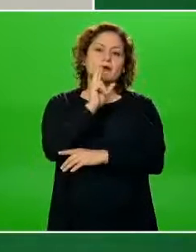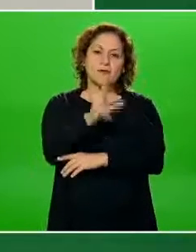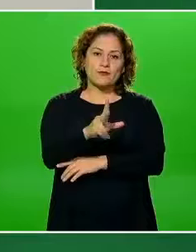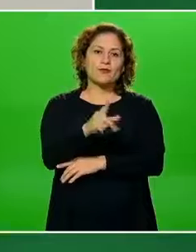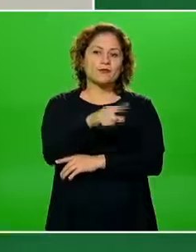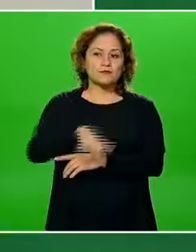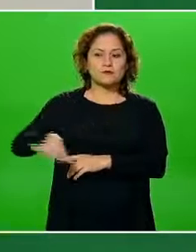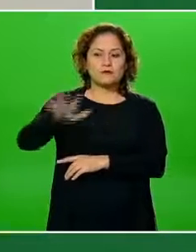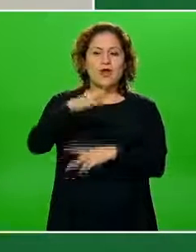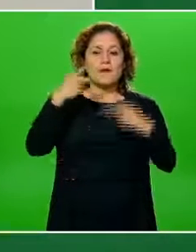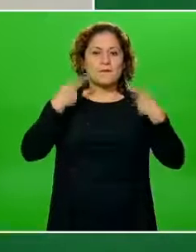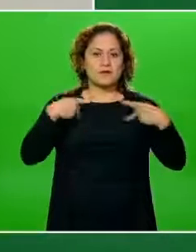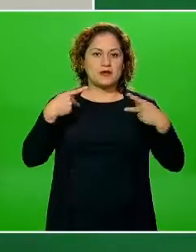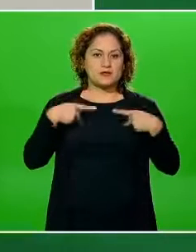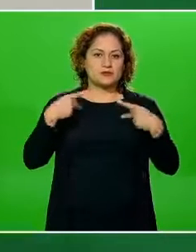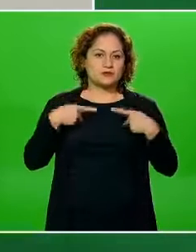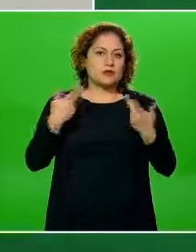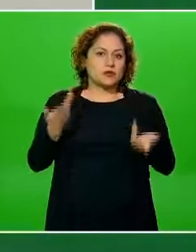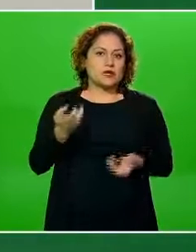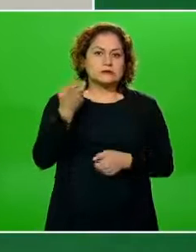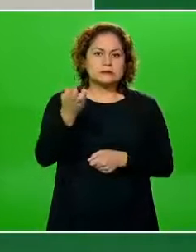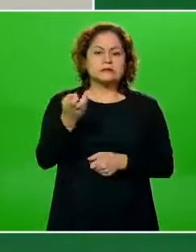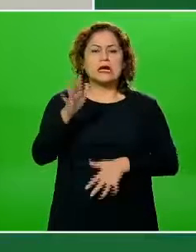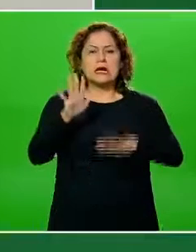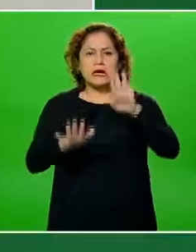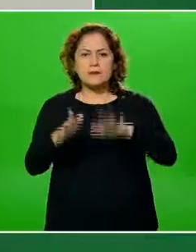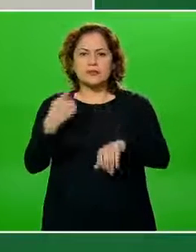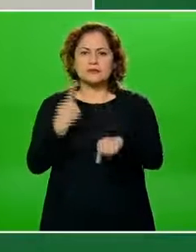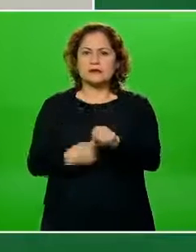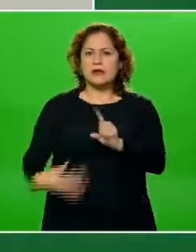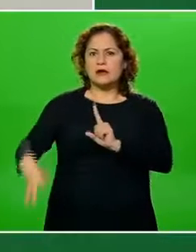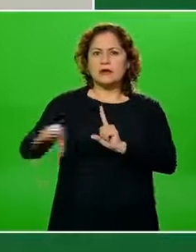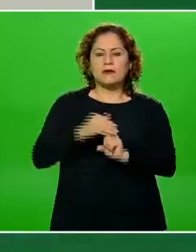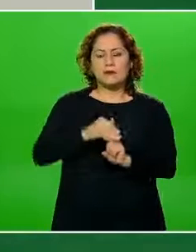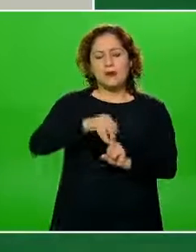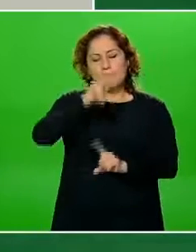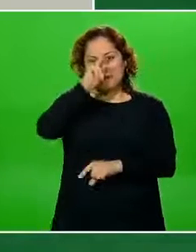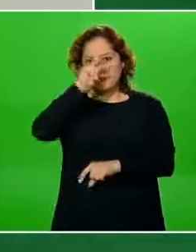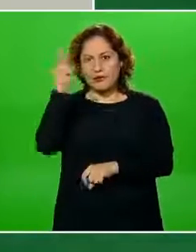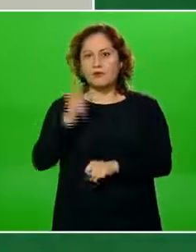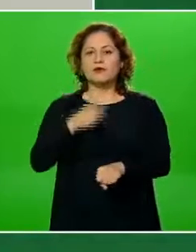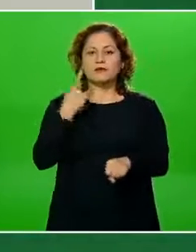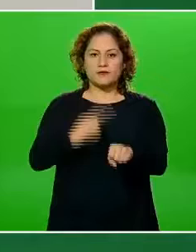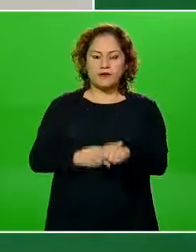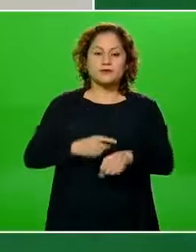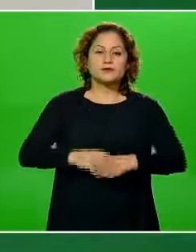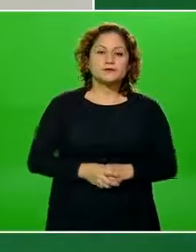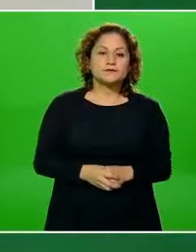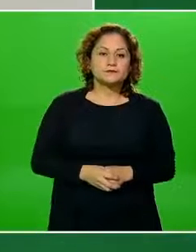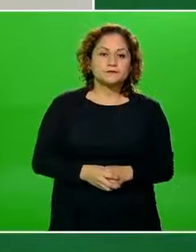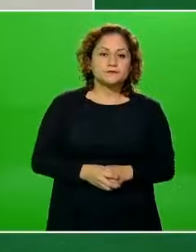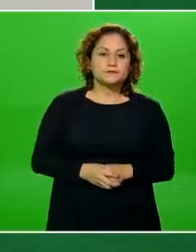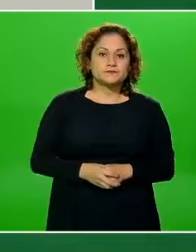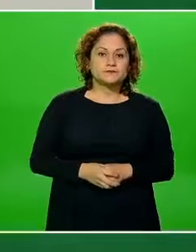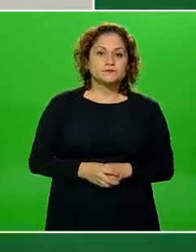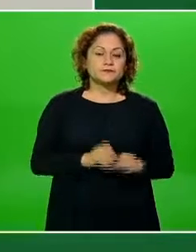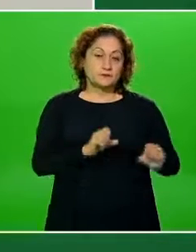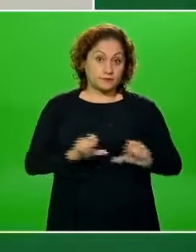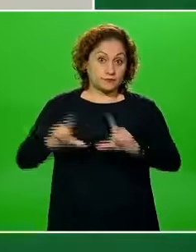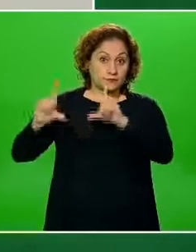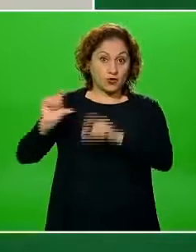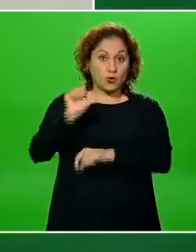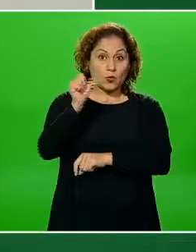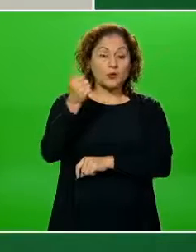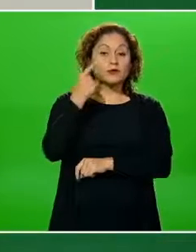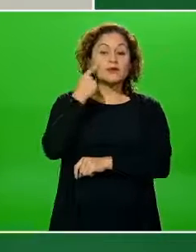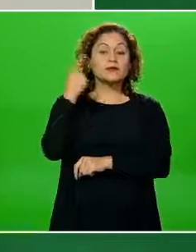su momento pues suelen ser los más afectados cuando enferman por la COVID-19. De hecho, si vemos la siguiente